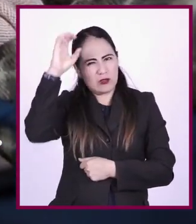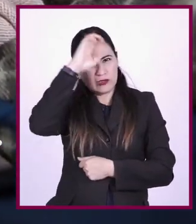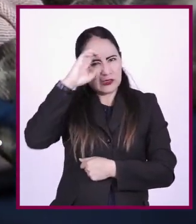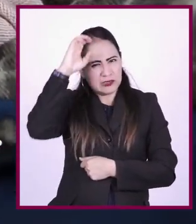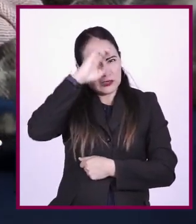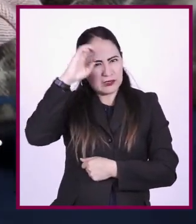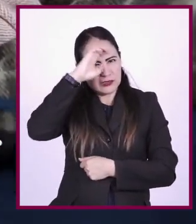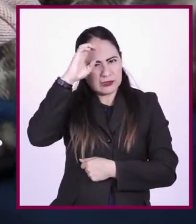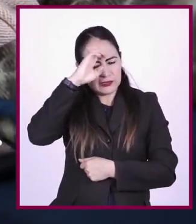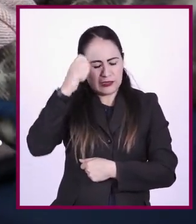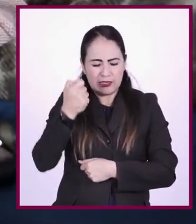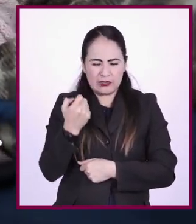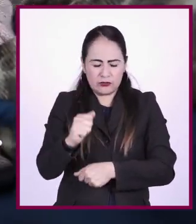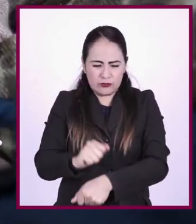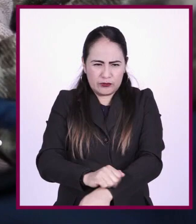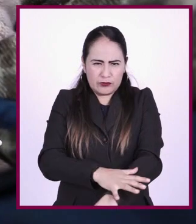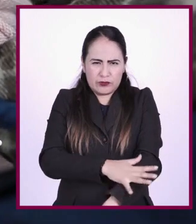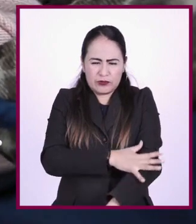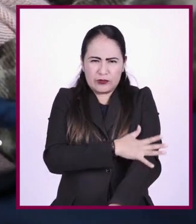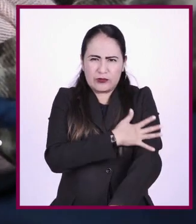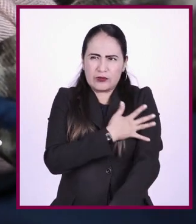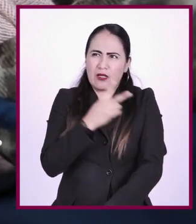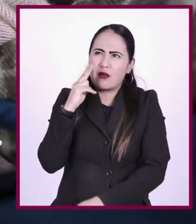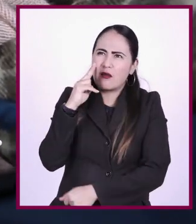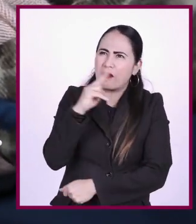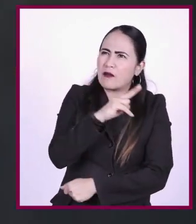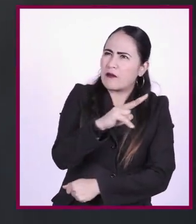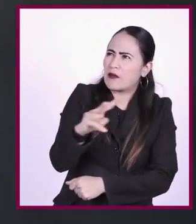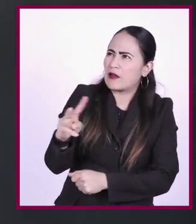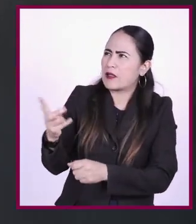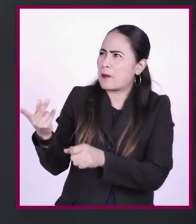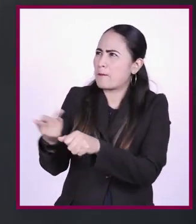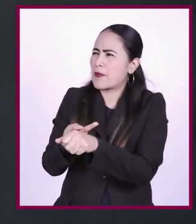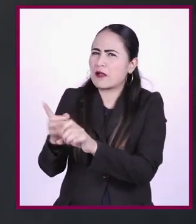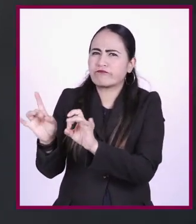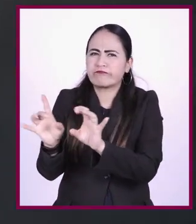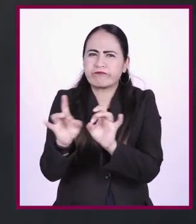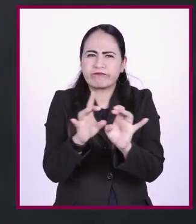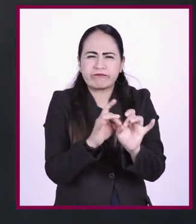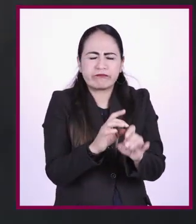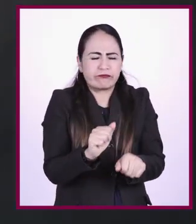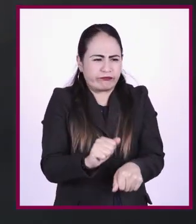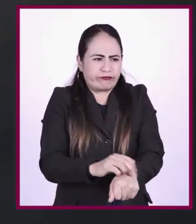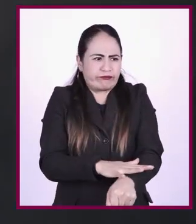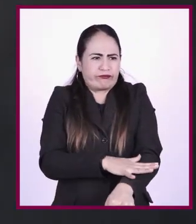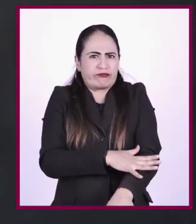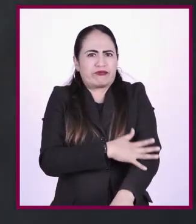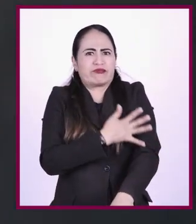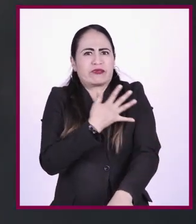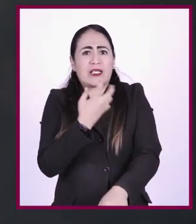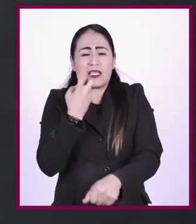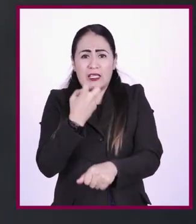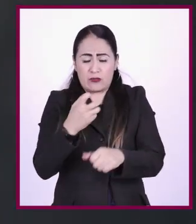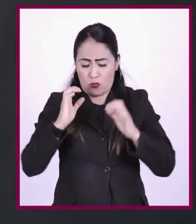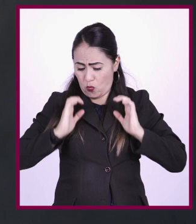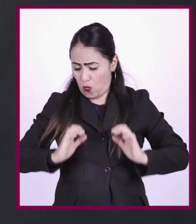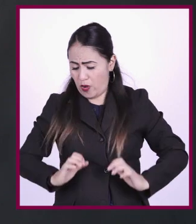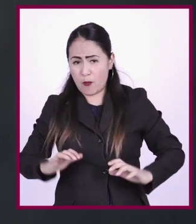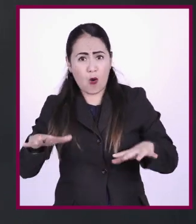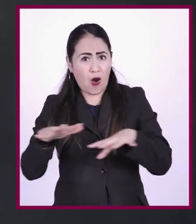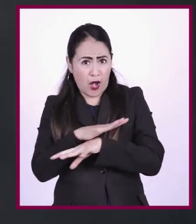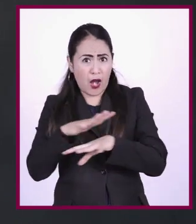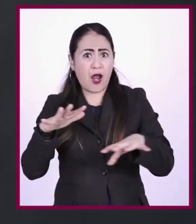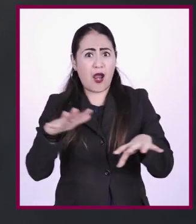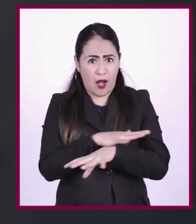estado afectivo y una reacción del sujeto hacia el ambiente. Esta reacción trae consigo cambios en nuestro